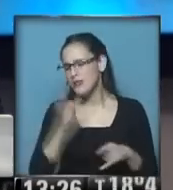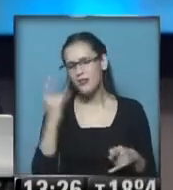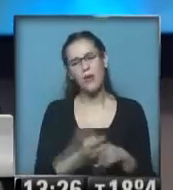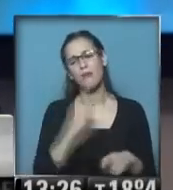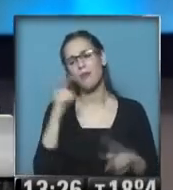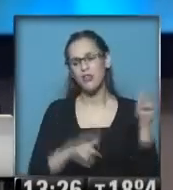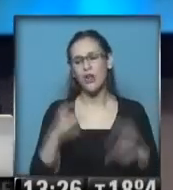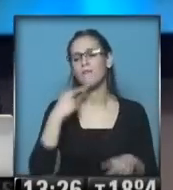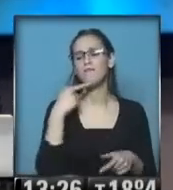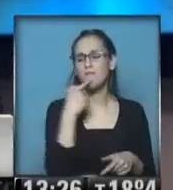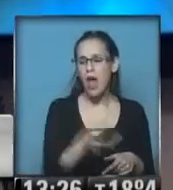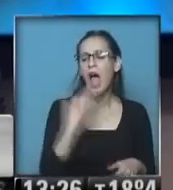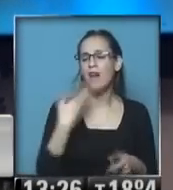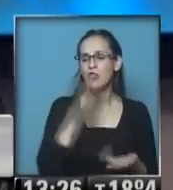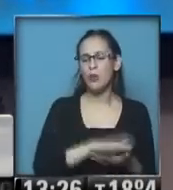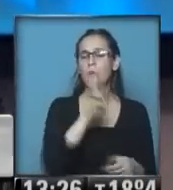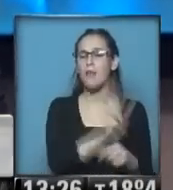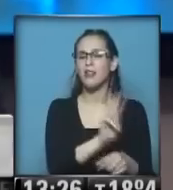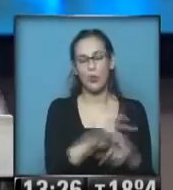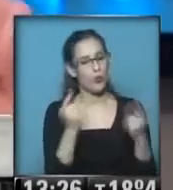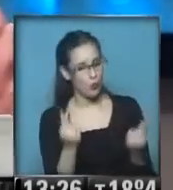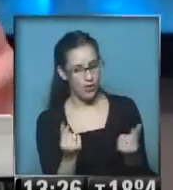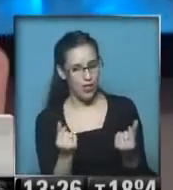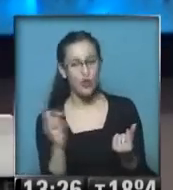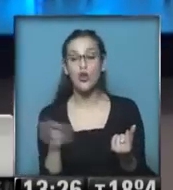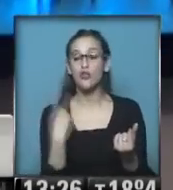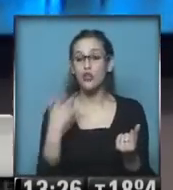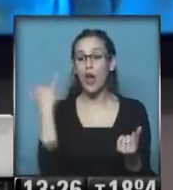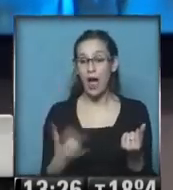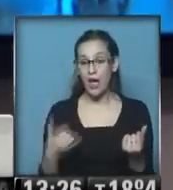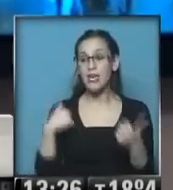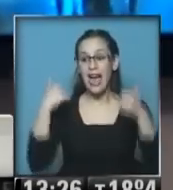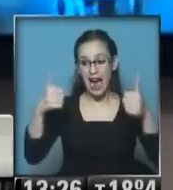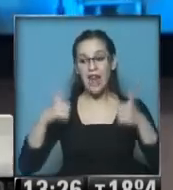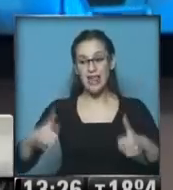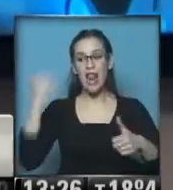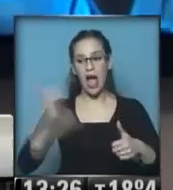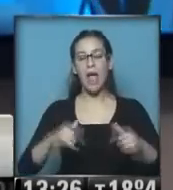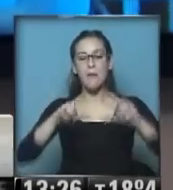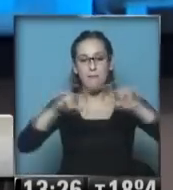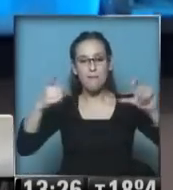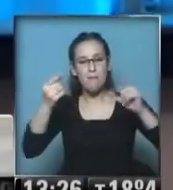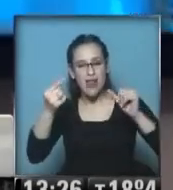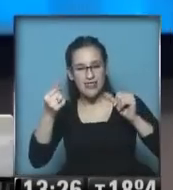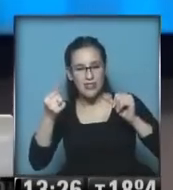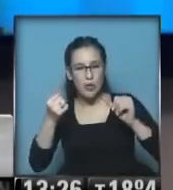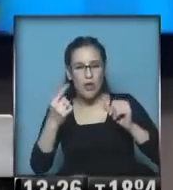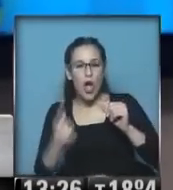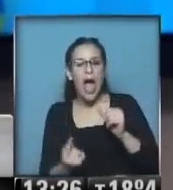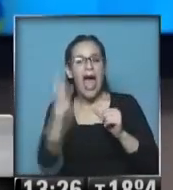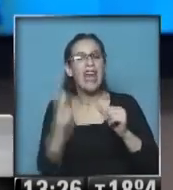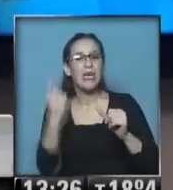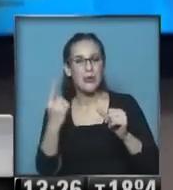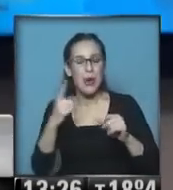vemos en nuestros relevamientos cuando vamos a los supermercados que es que está el cartel de precios cuidados a un determinado precio y arriba hay un producto en la góndola que no